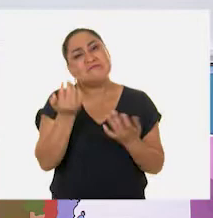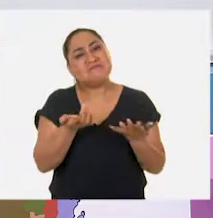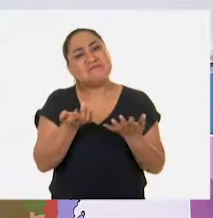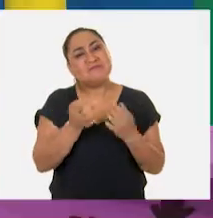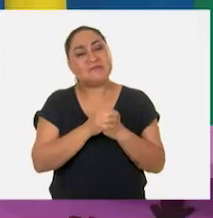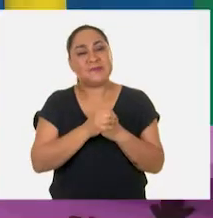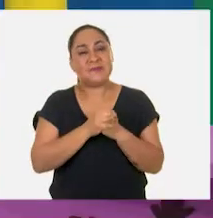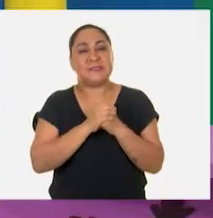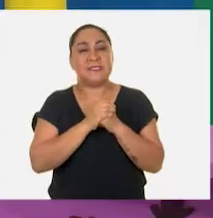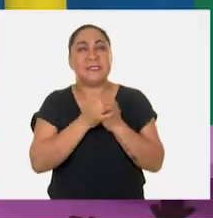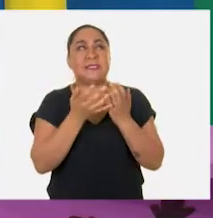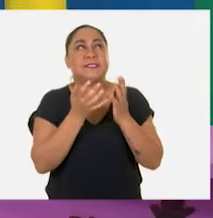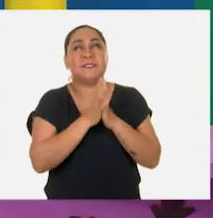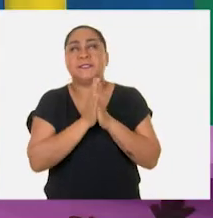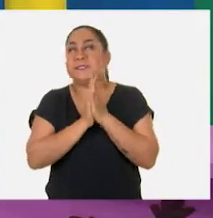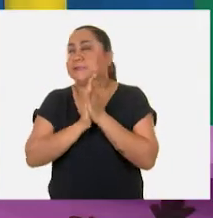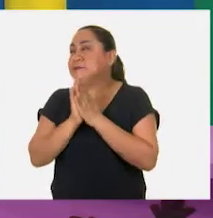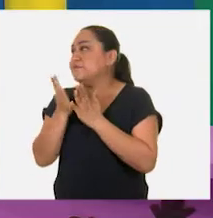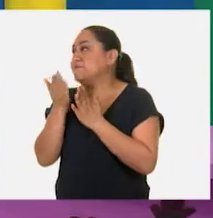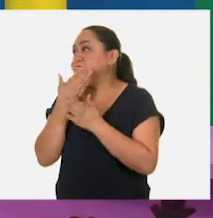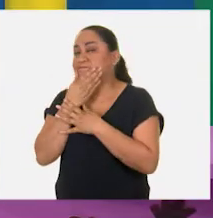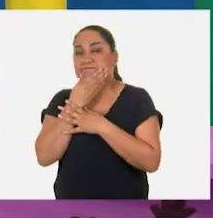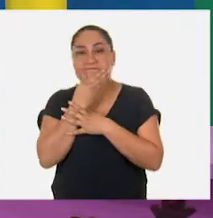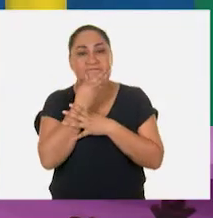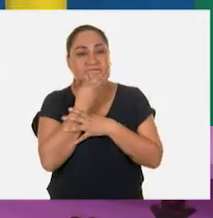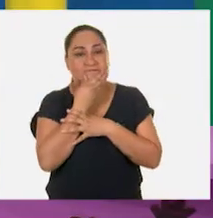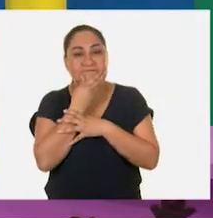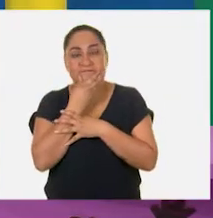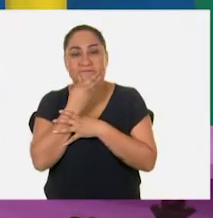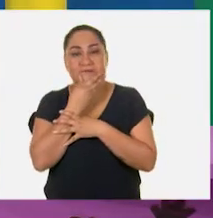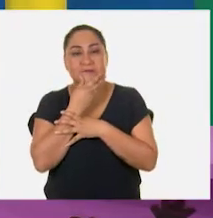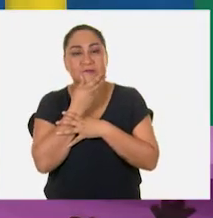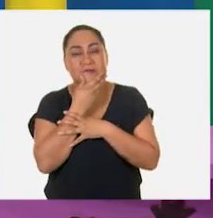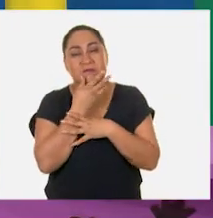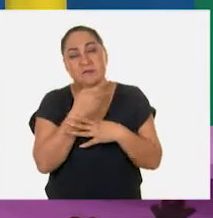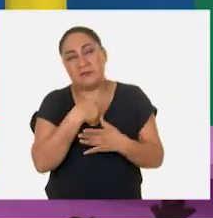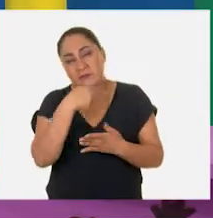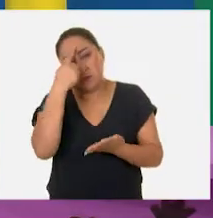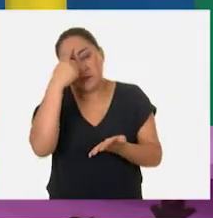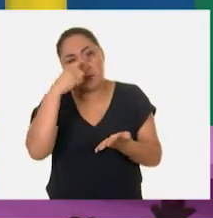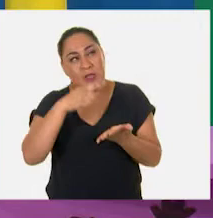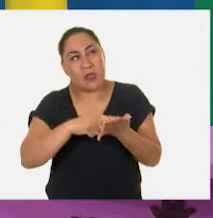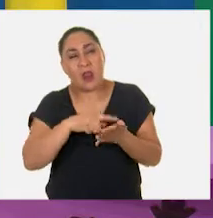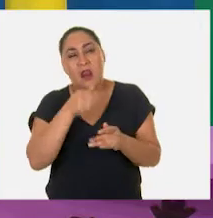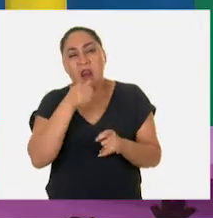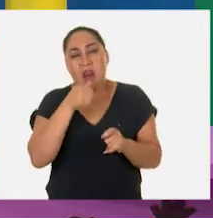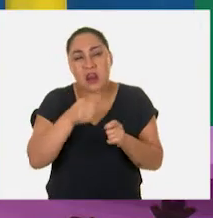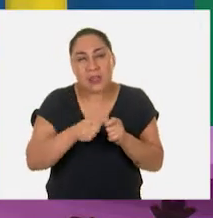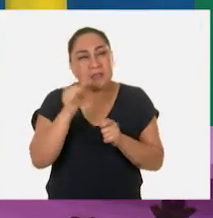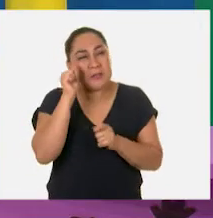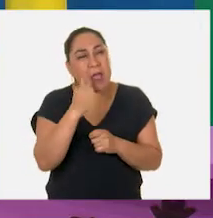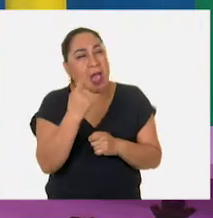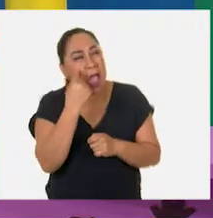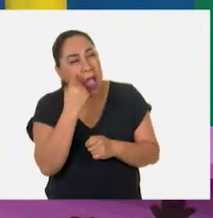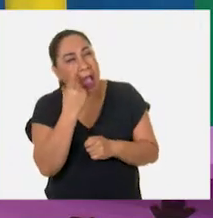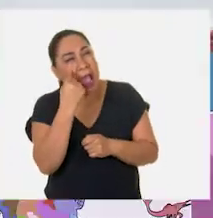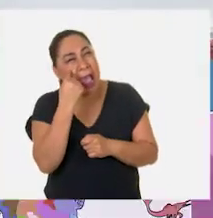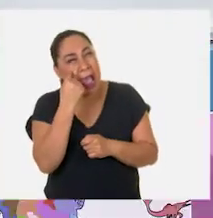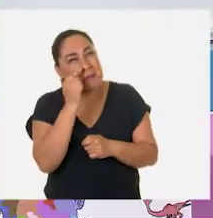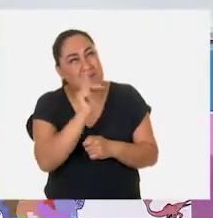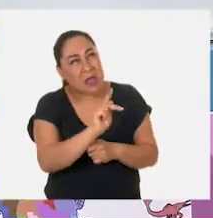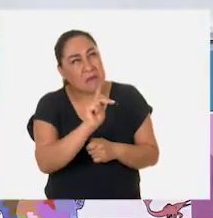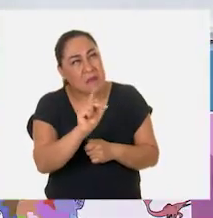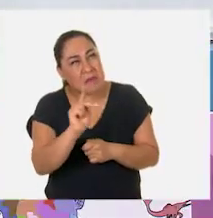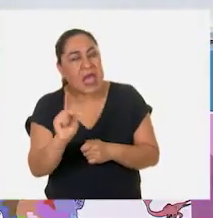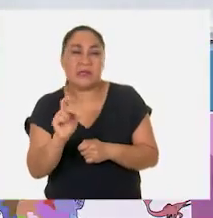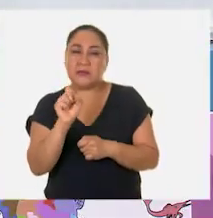usáramos? Pues, bueno, vamos a ver. Creo que una letra que muchas palabras tienen es la S. A ver, la S,